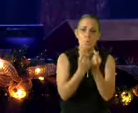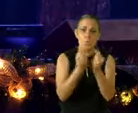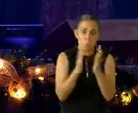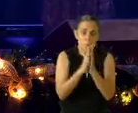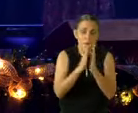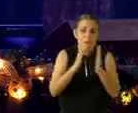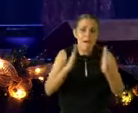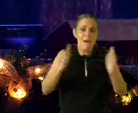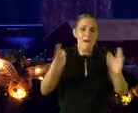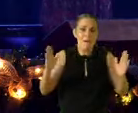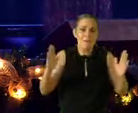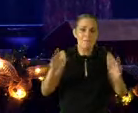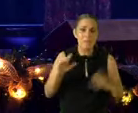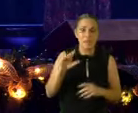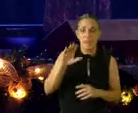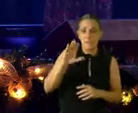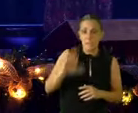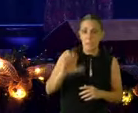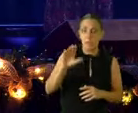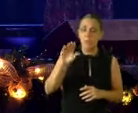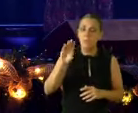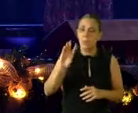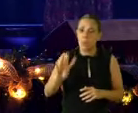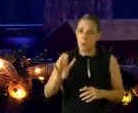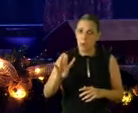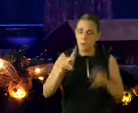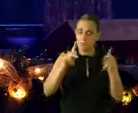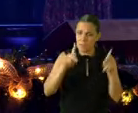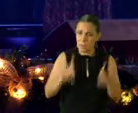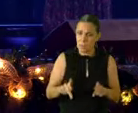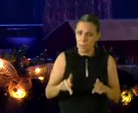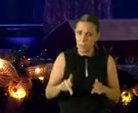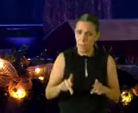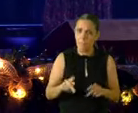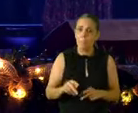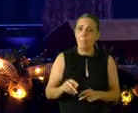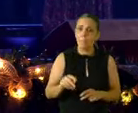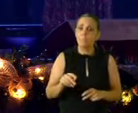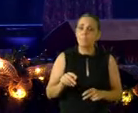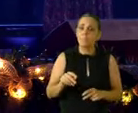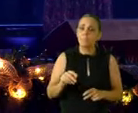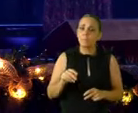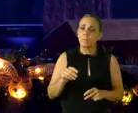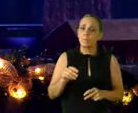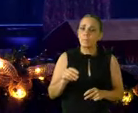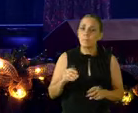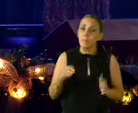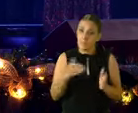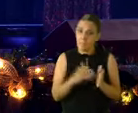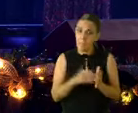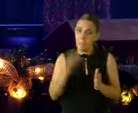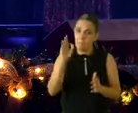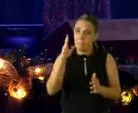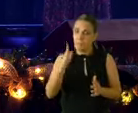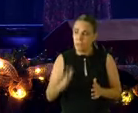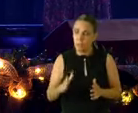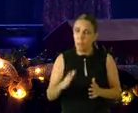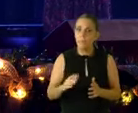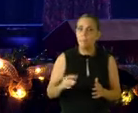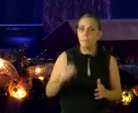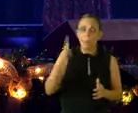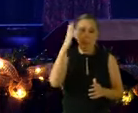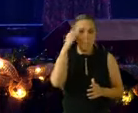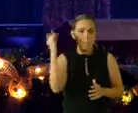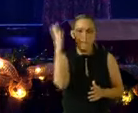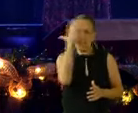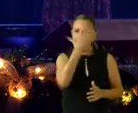nuestro apóstol. Y fue una experiencia bien, bien hermosa. El enemigo se quiso levantar, pero